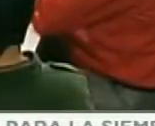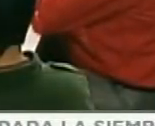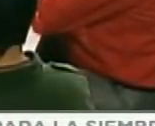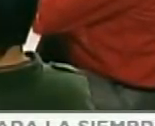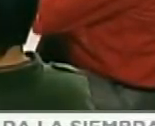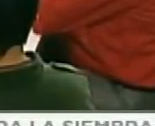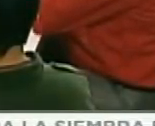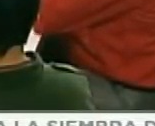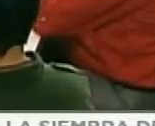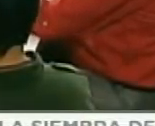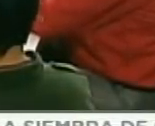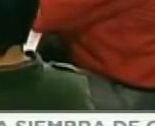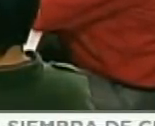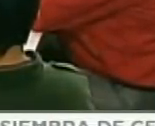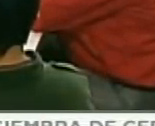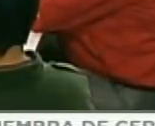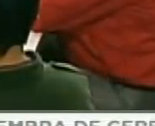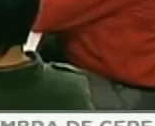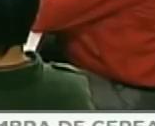Buenas noches, Venezuela.